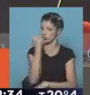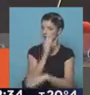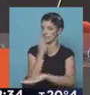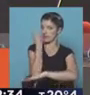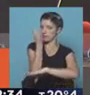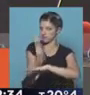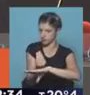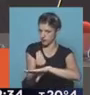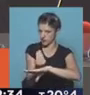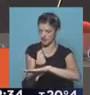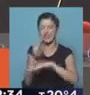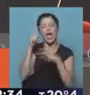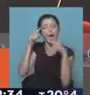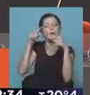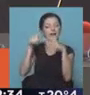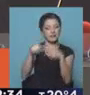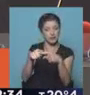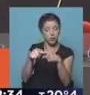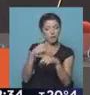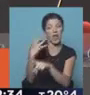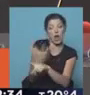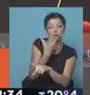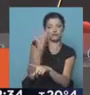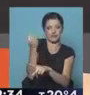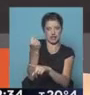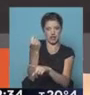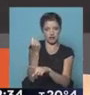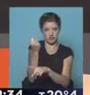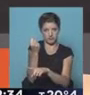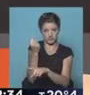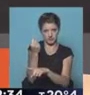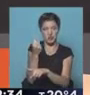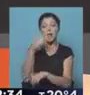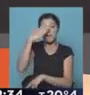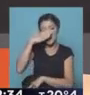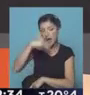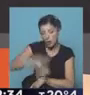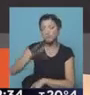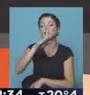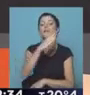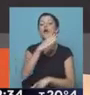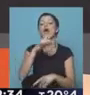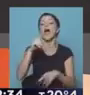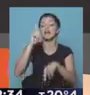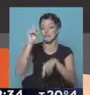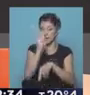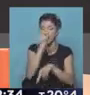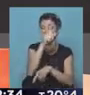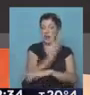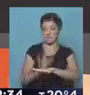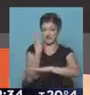preponderante con el objetivo de obtener un logro de alcance mundial para el último periodo de la presidencia de Barack